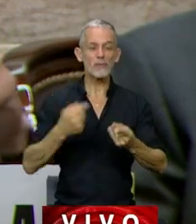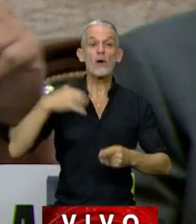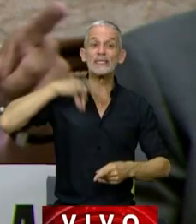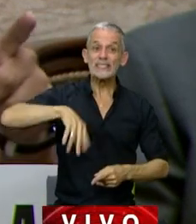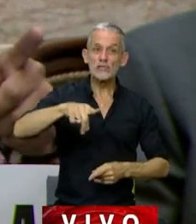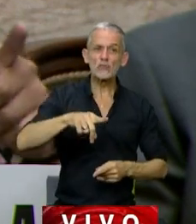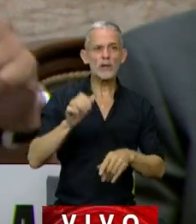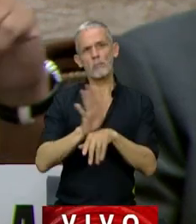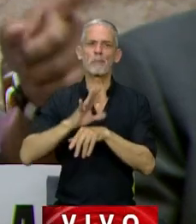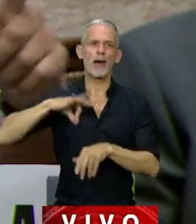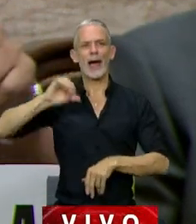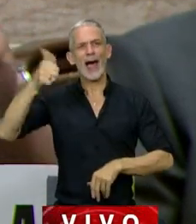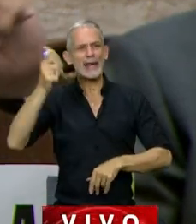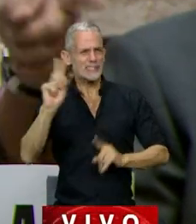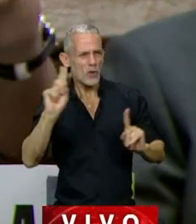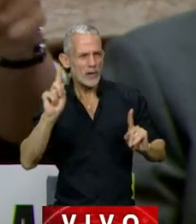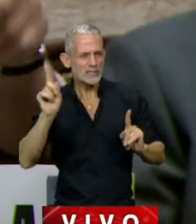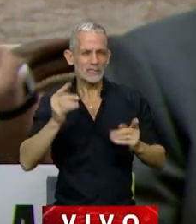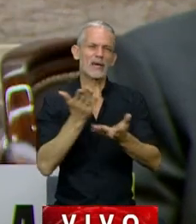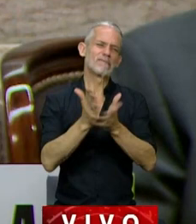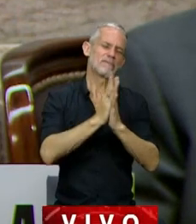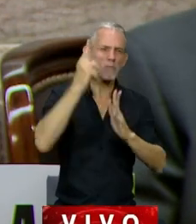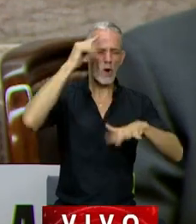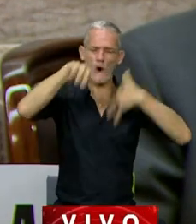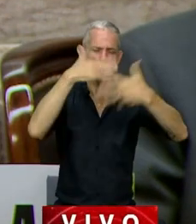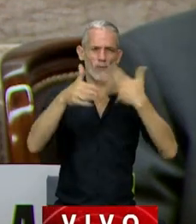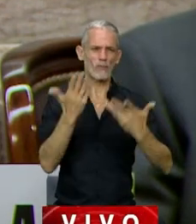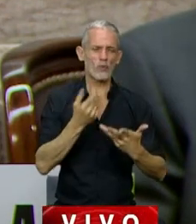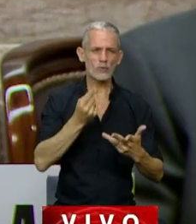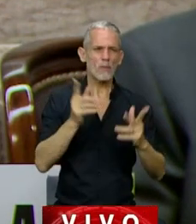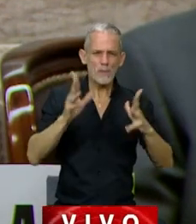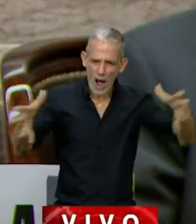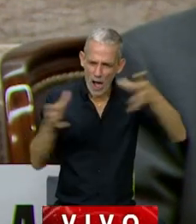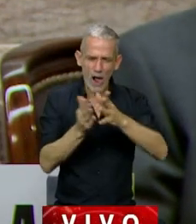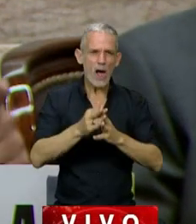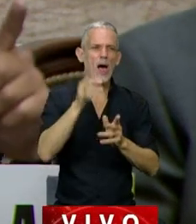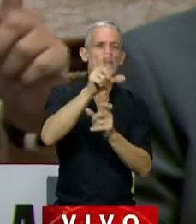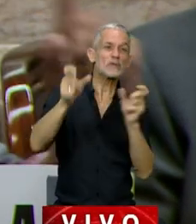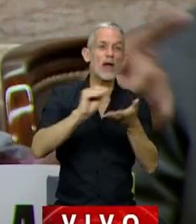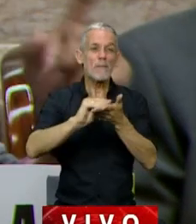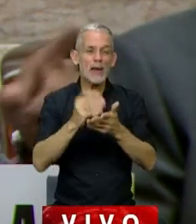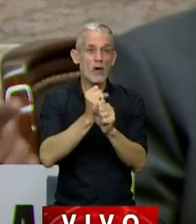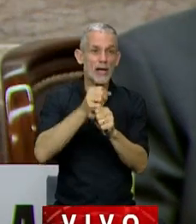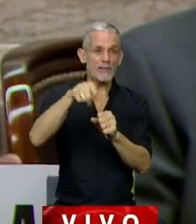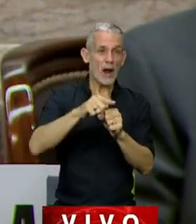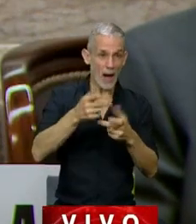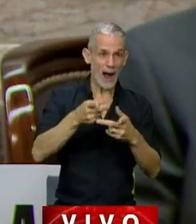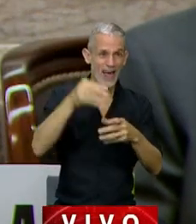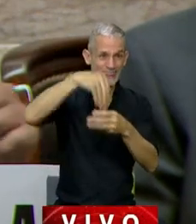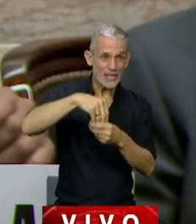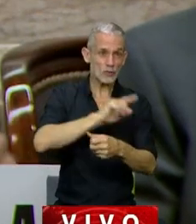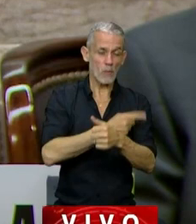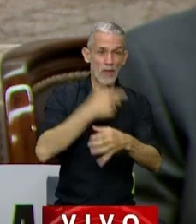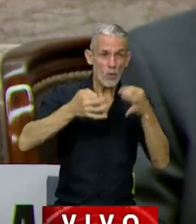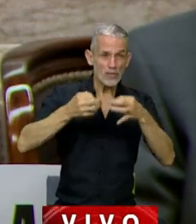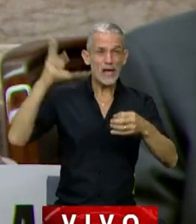salario no es ganancia. Por eso les pido que no confundan ni metan en la misma bolsa a los trabajadores que los privilegios